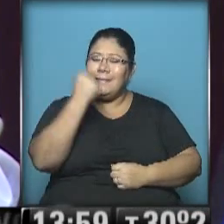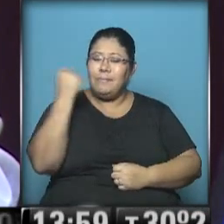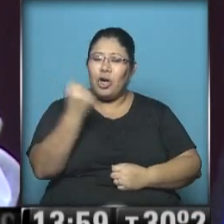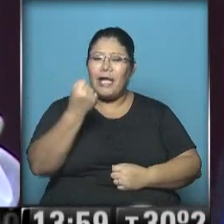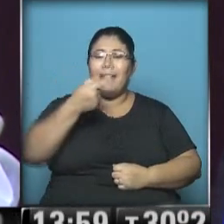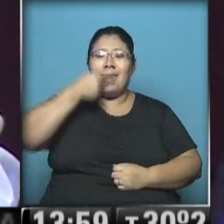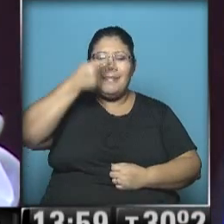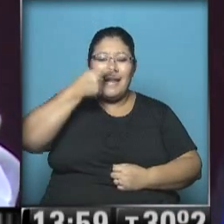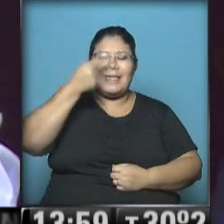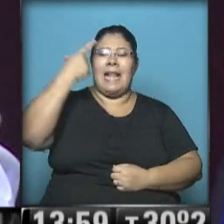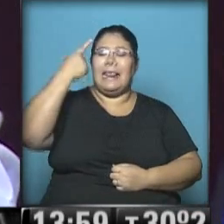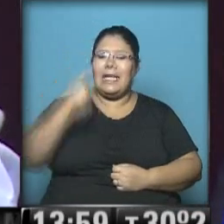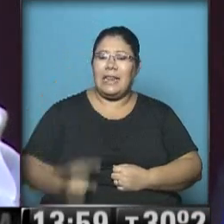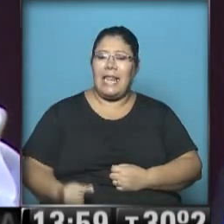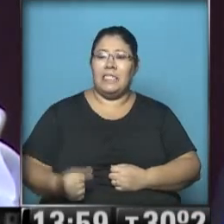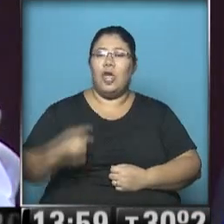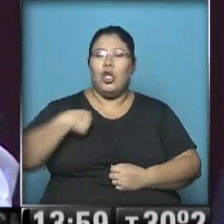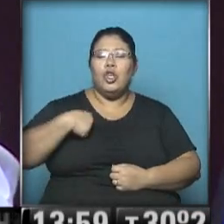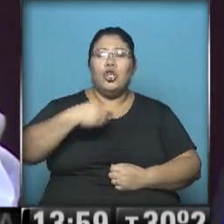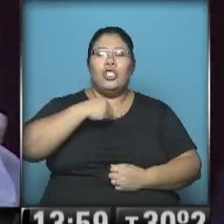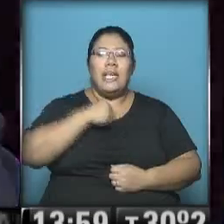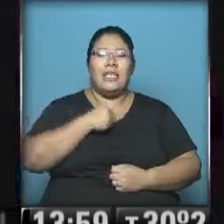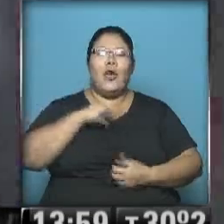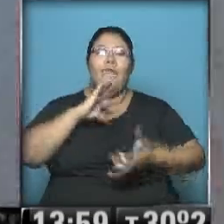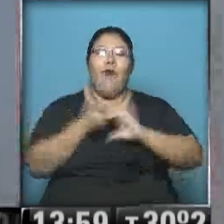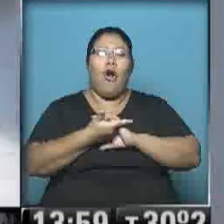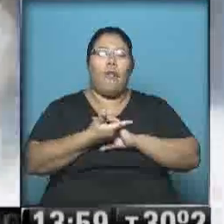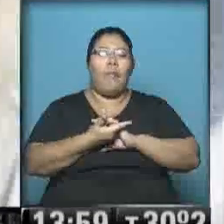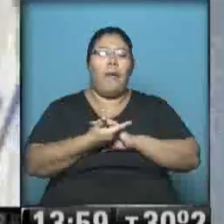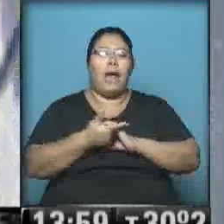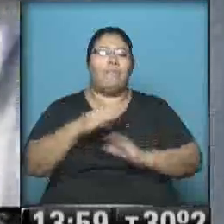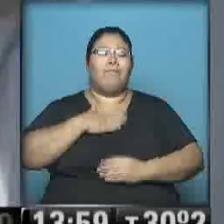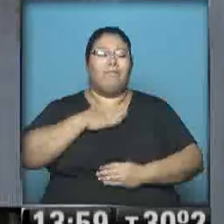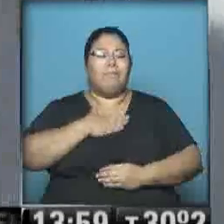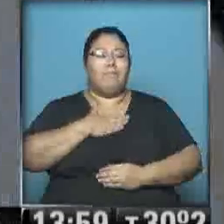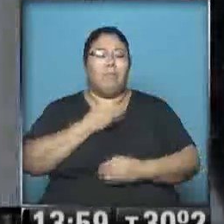y siento que tiene que ver con mi crecimiento personal, no solo profesional.